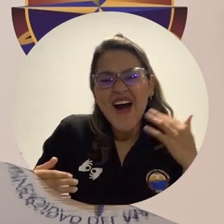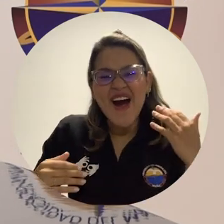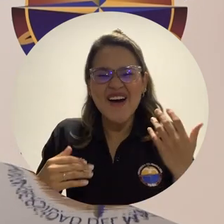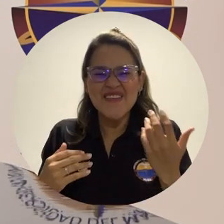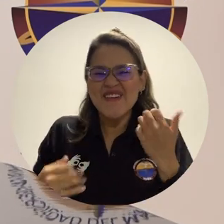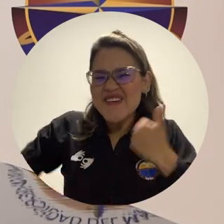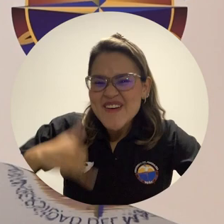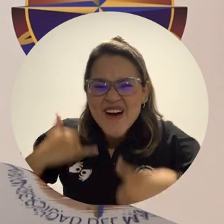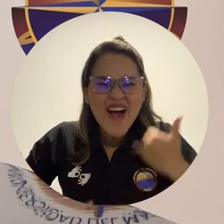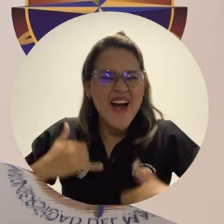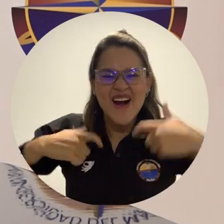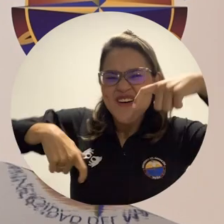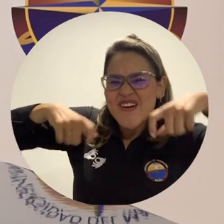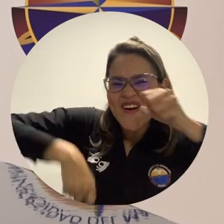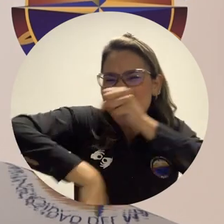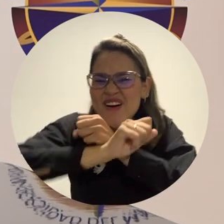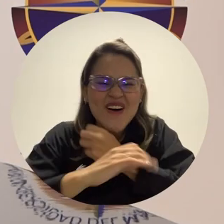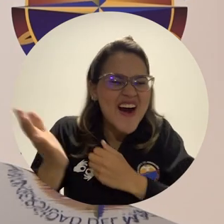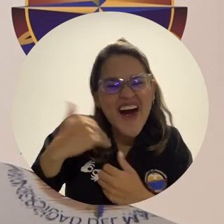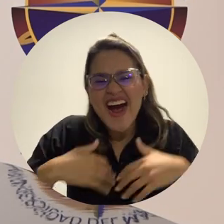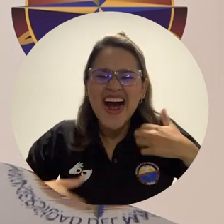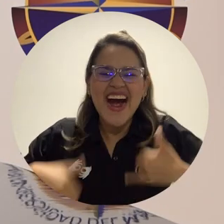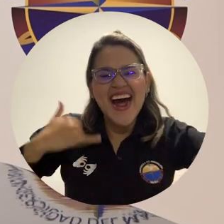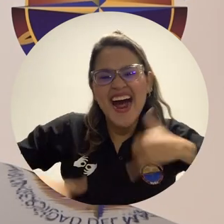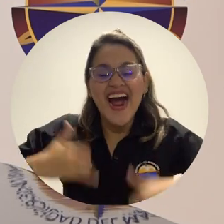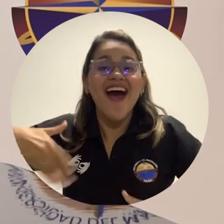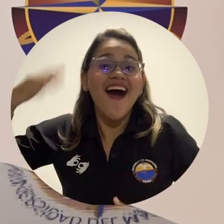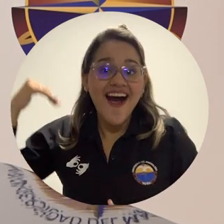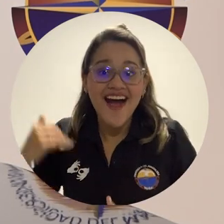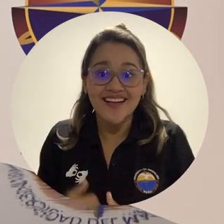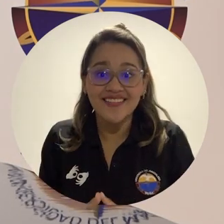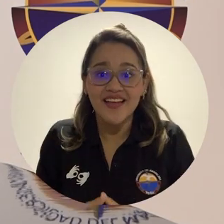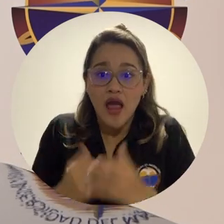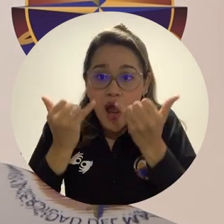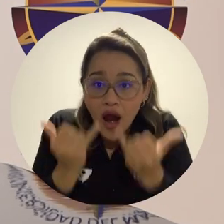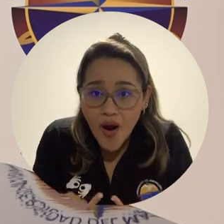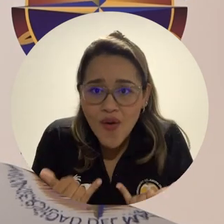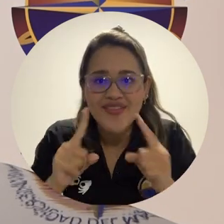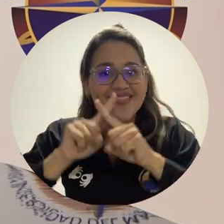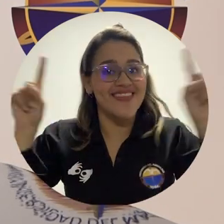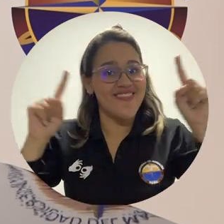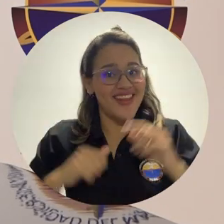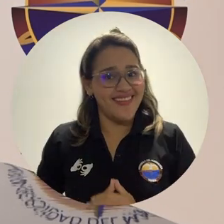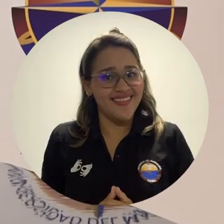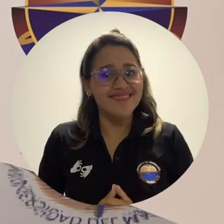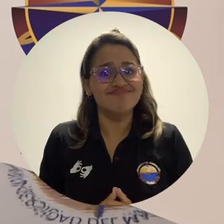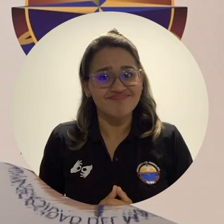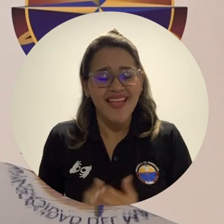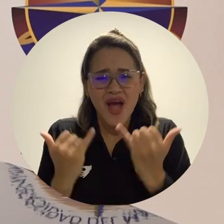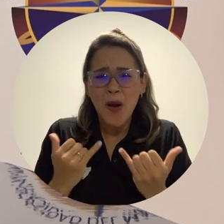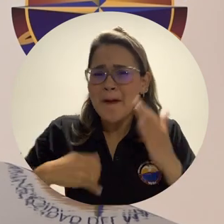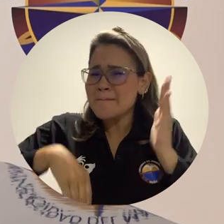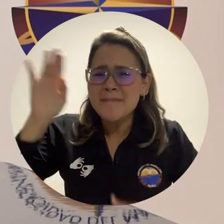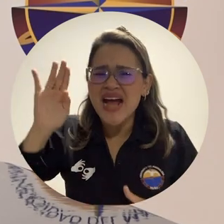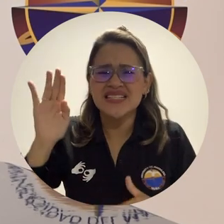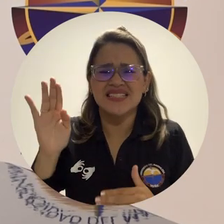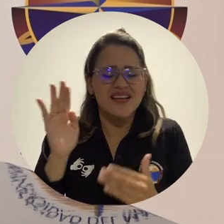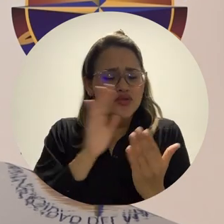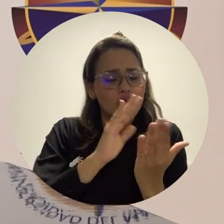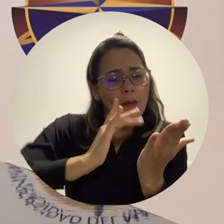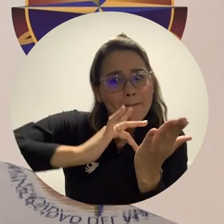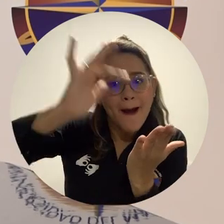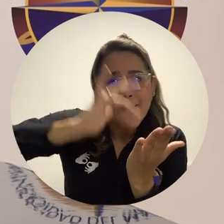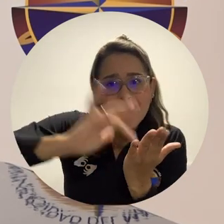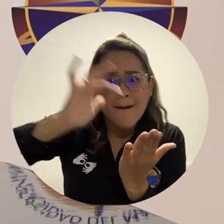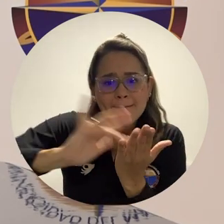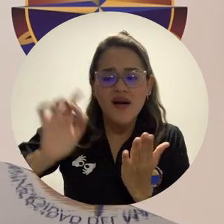se convirtió en un estadio de fútbol. Cualquier elemento era válido para hacer un juguete. Nosotros no crecimos en medio de las pantallas